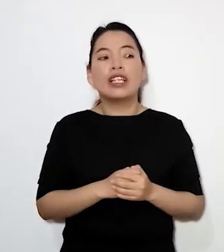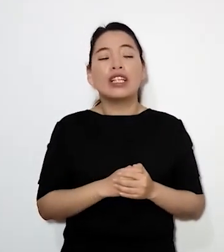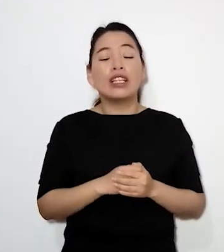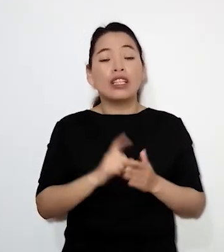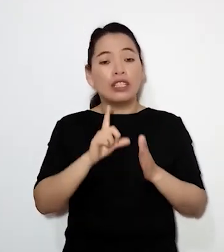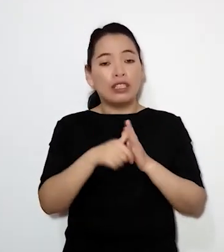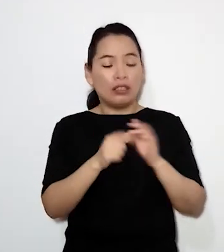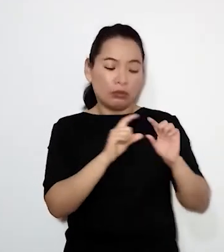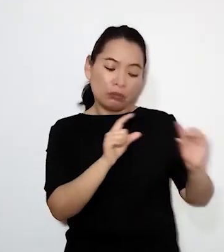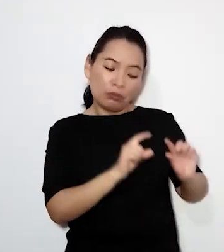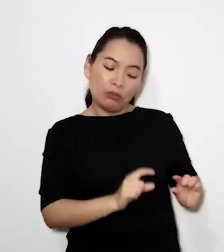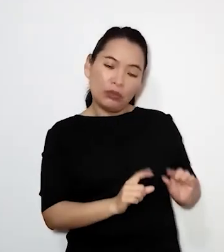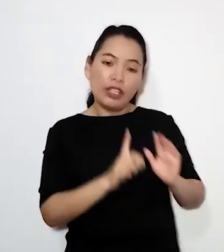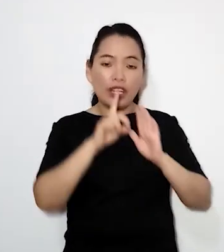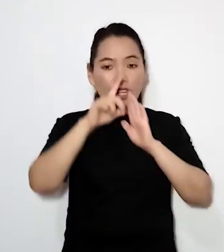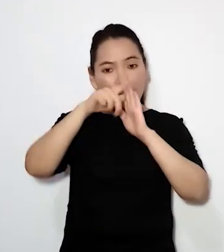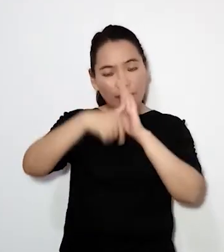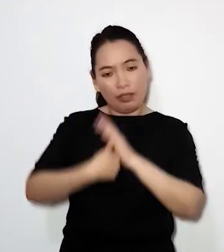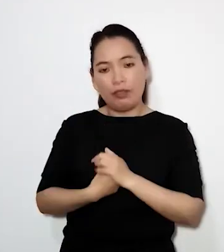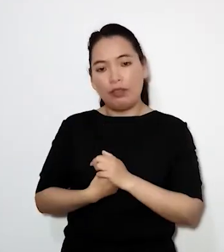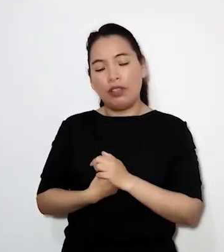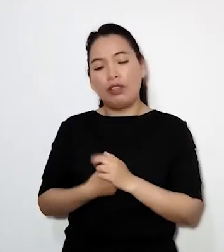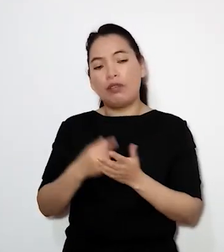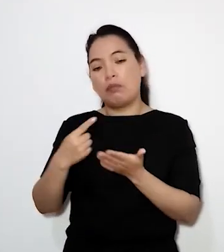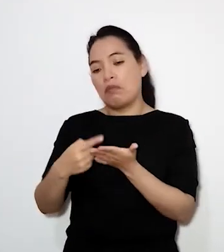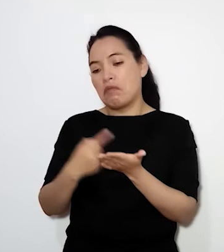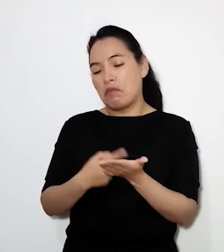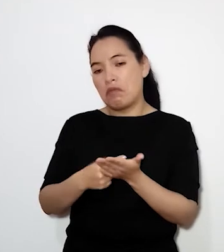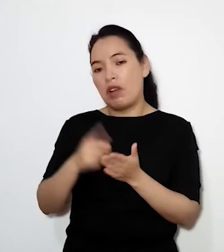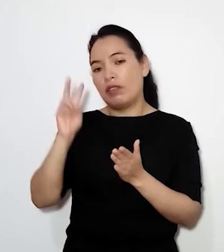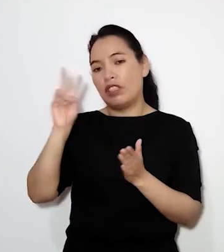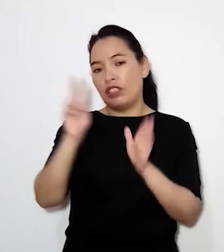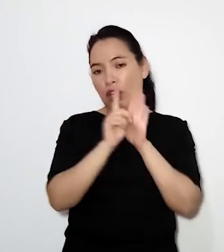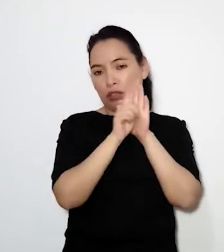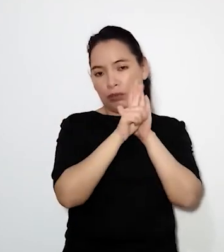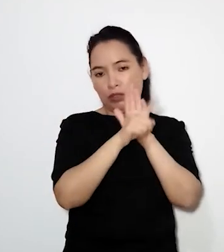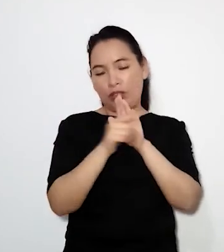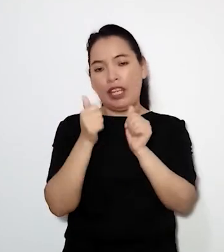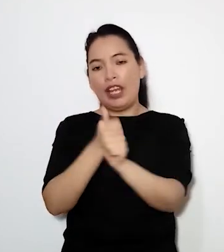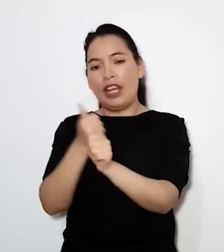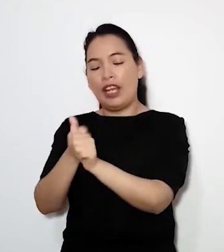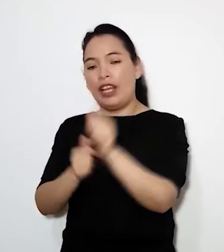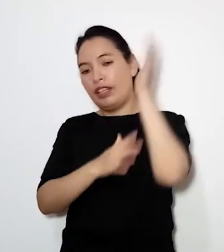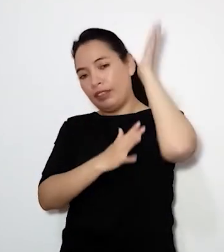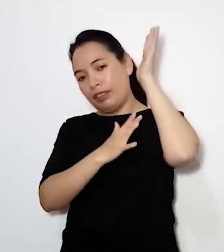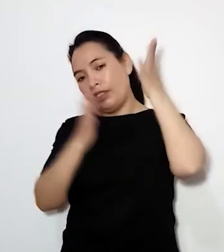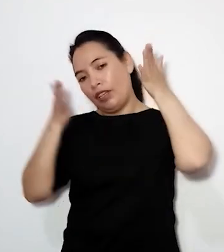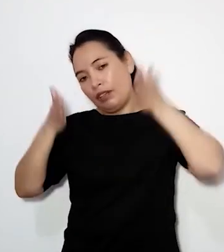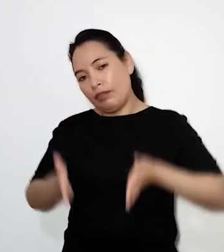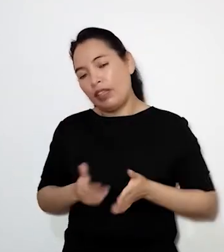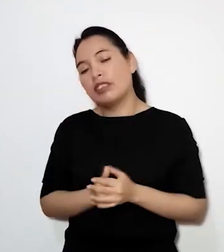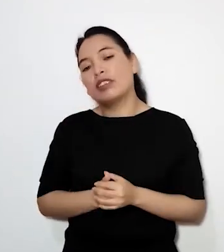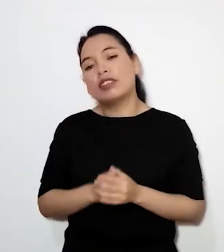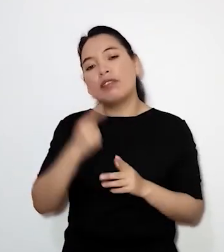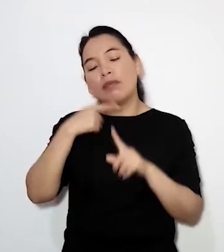daríamos un espacio de 2 minutos a cada persona, a cada ponente, para que haga una reflexión de